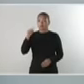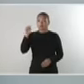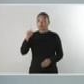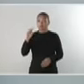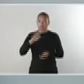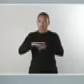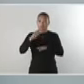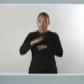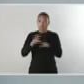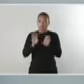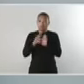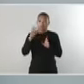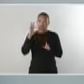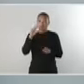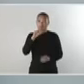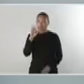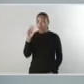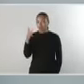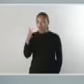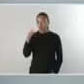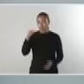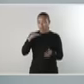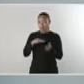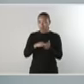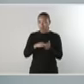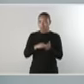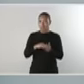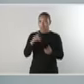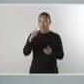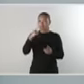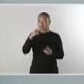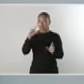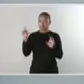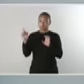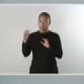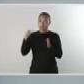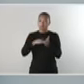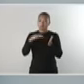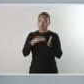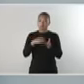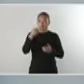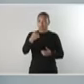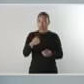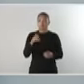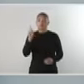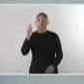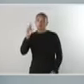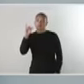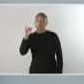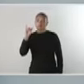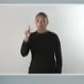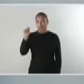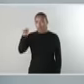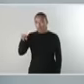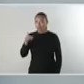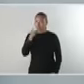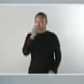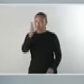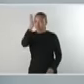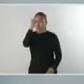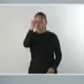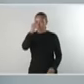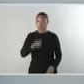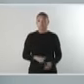13.700 millones de pesos el pri el pan lo aprobaron son lo mismo No se dejen engañar la